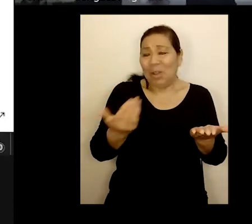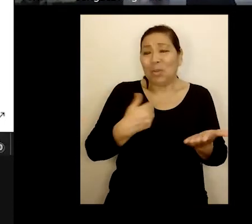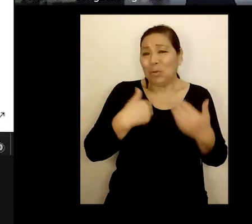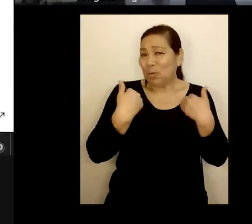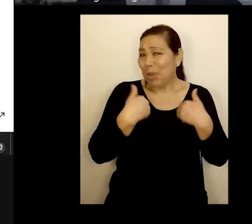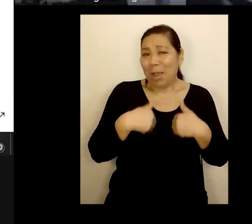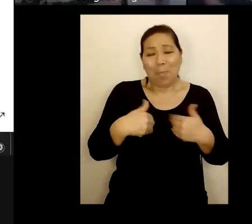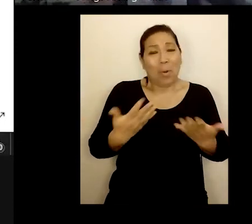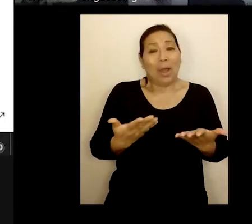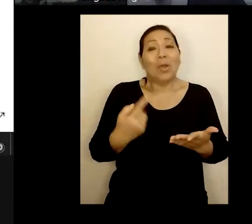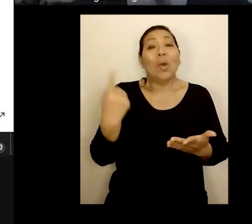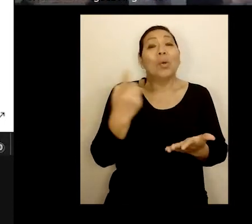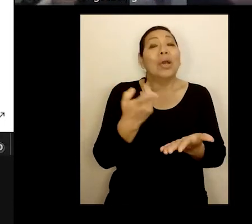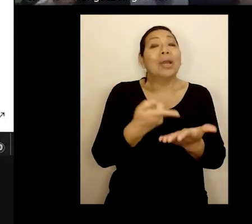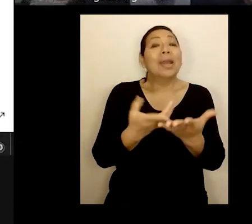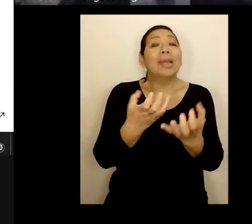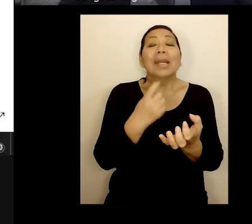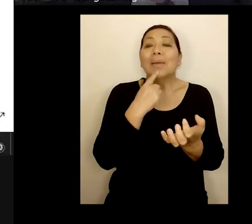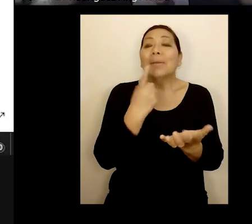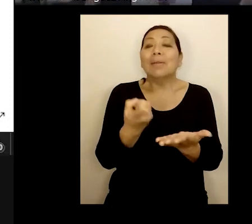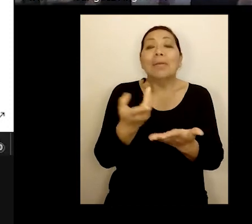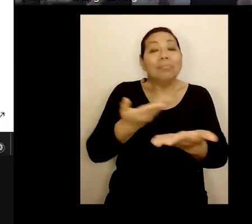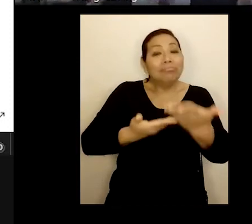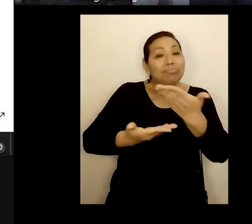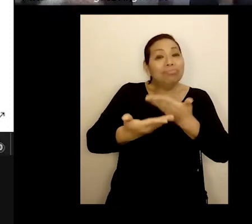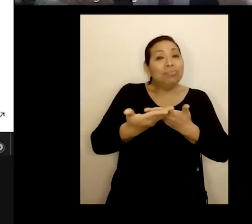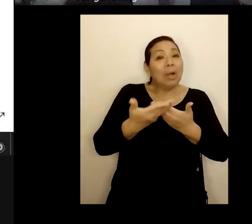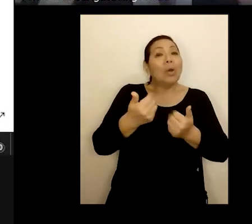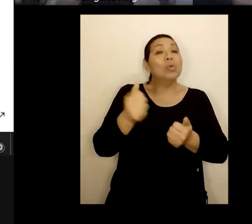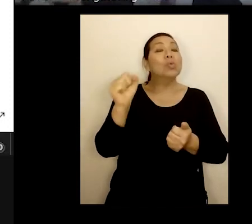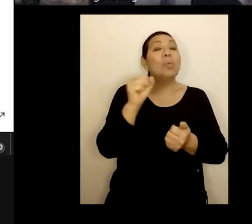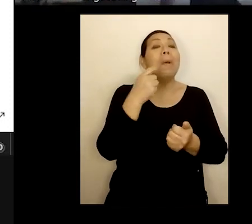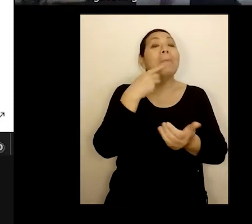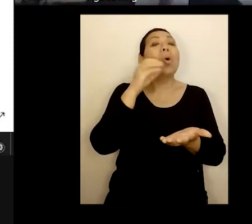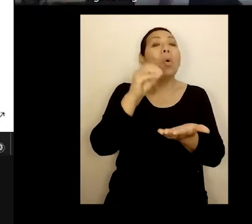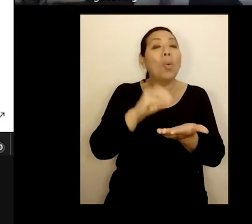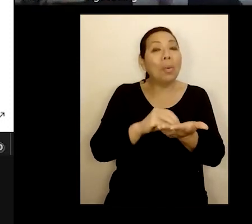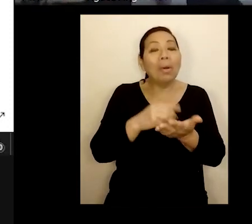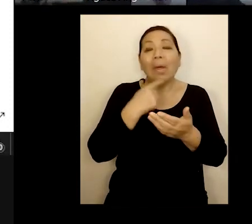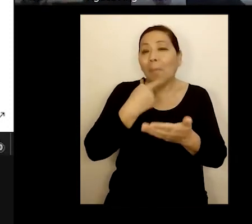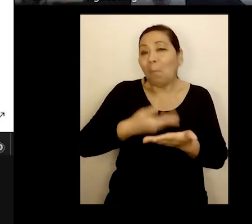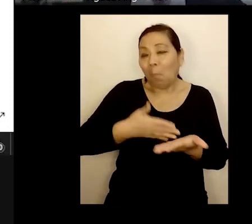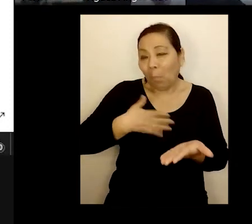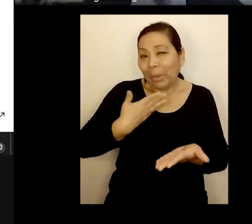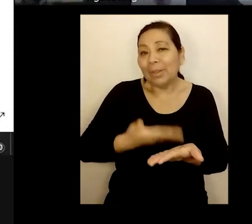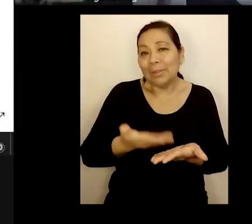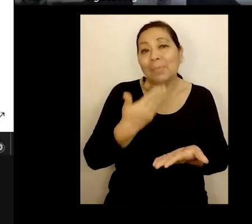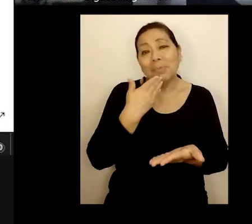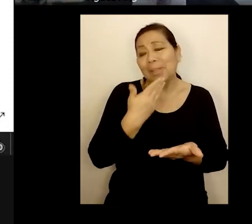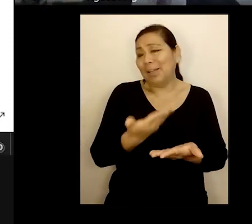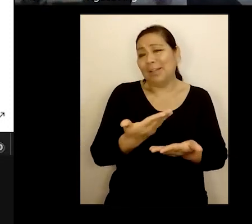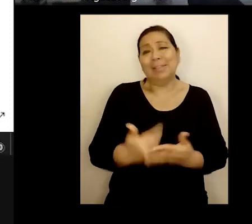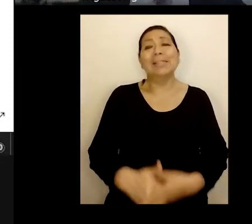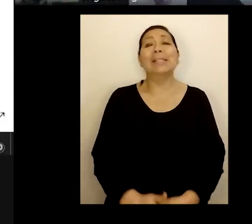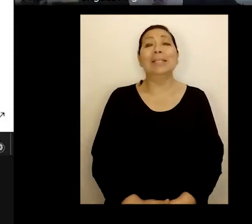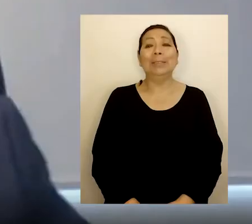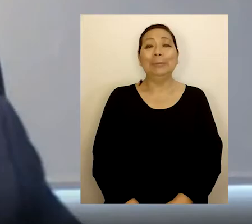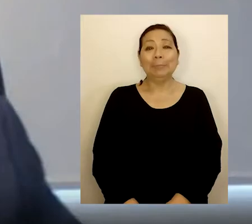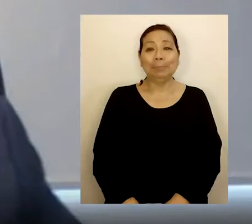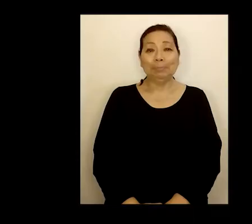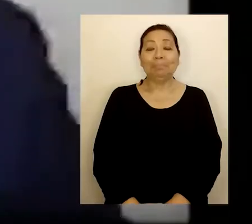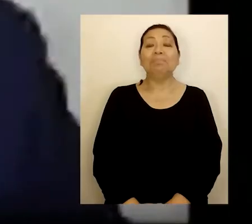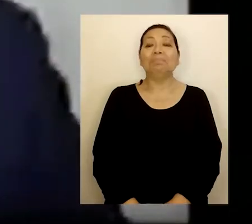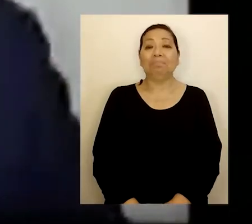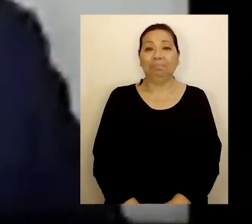soy abogado. Lo único que queremos es que regrese esto a la Corte Suprema para que se vuelvan a pronunciar. Muchas gracias.